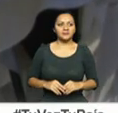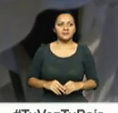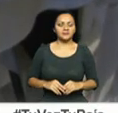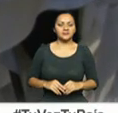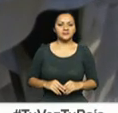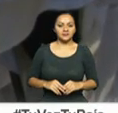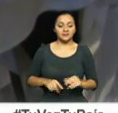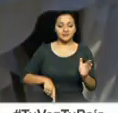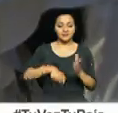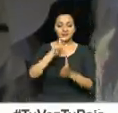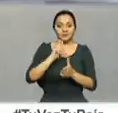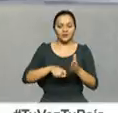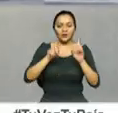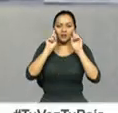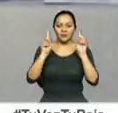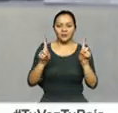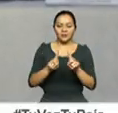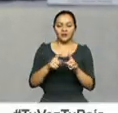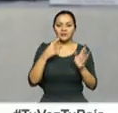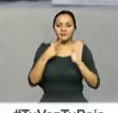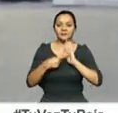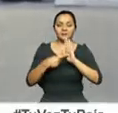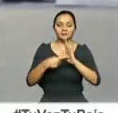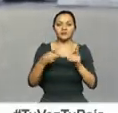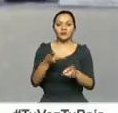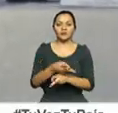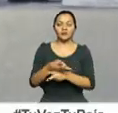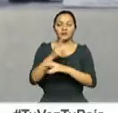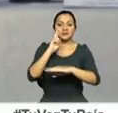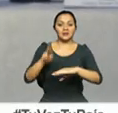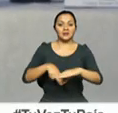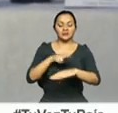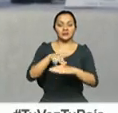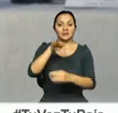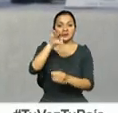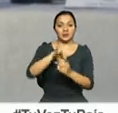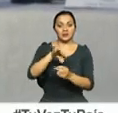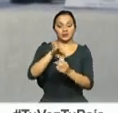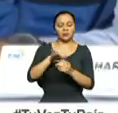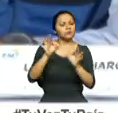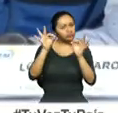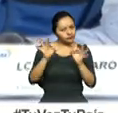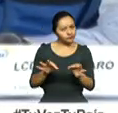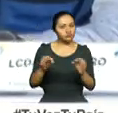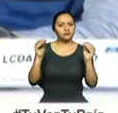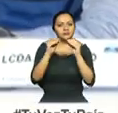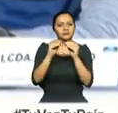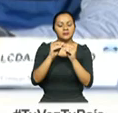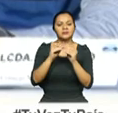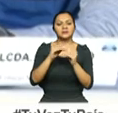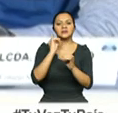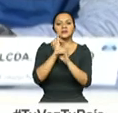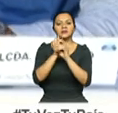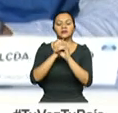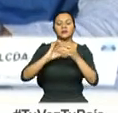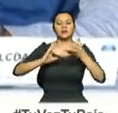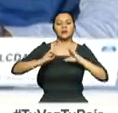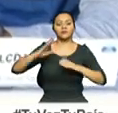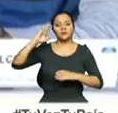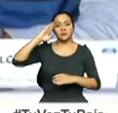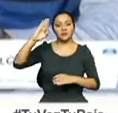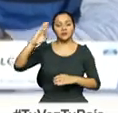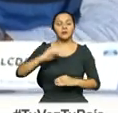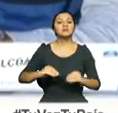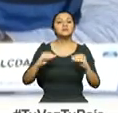Se suscribió el contrato mediante el cual el Consejo Nacional Electoral formaliza el compromiso con el Instituto Geográfico Militar para